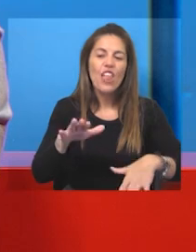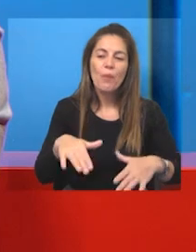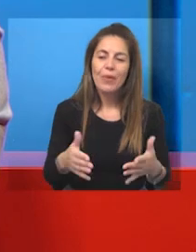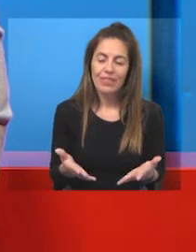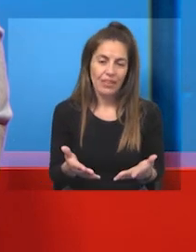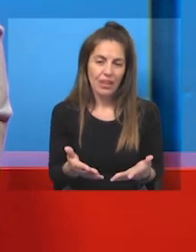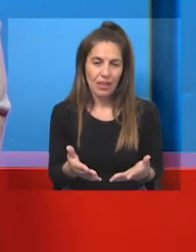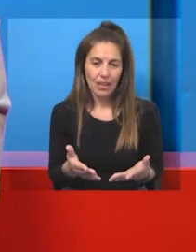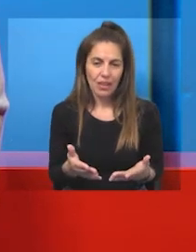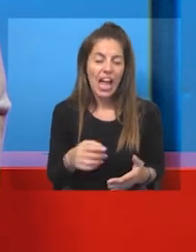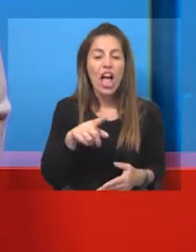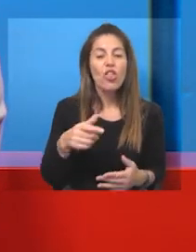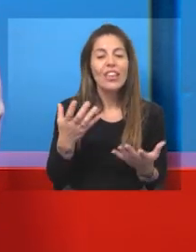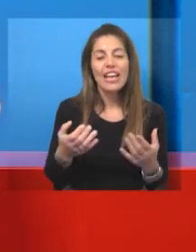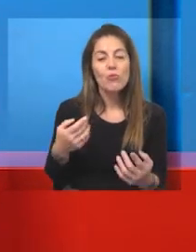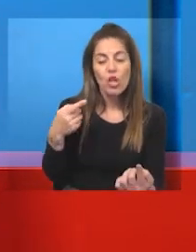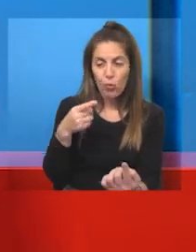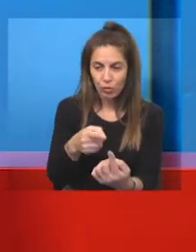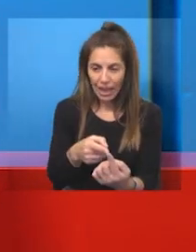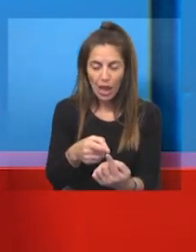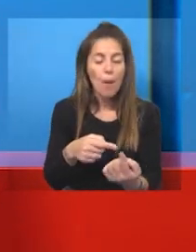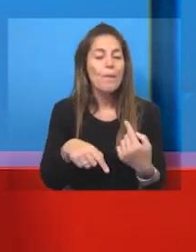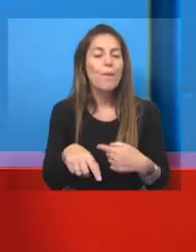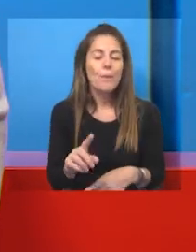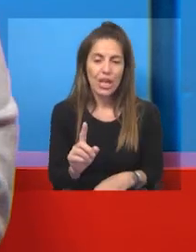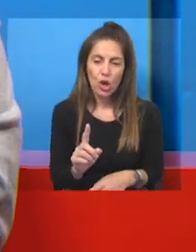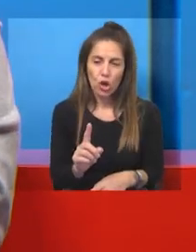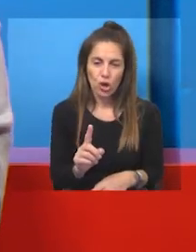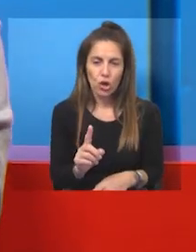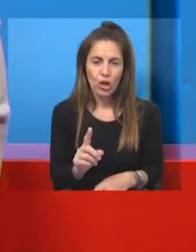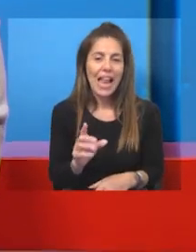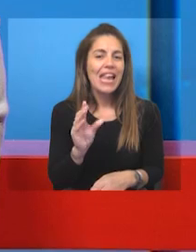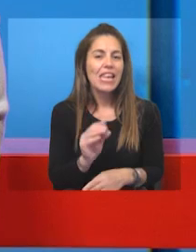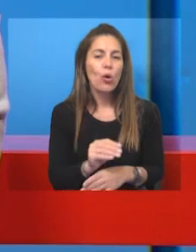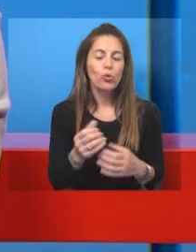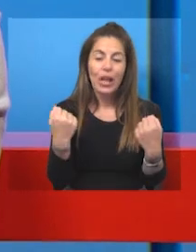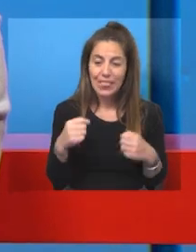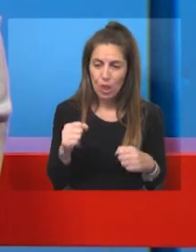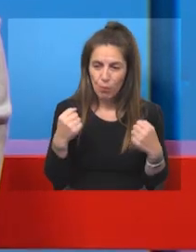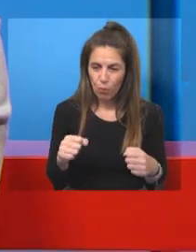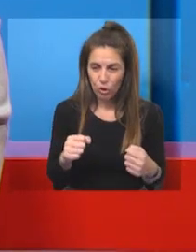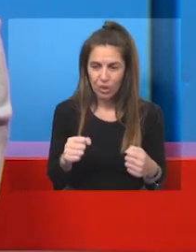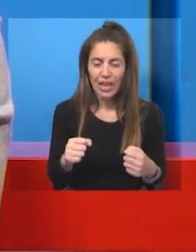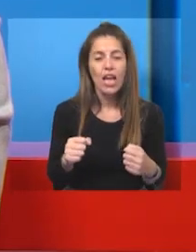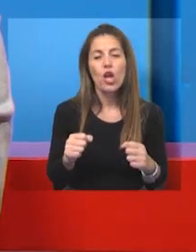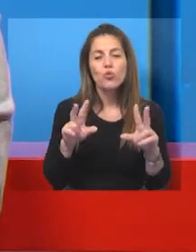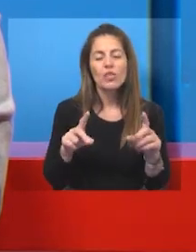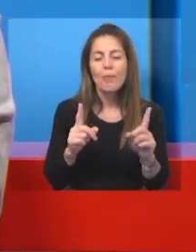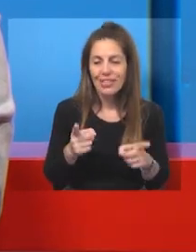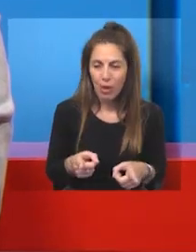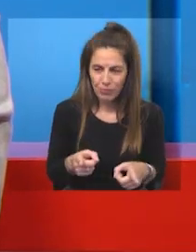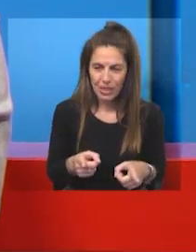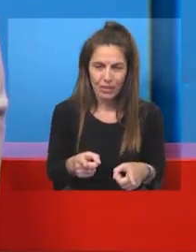eh Hacia dónde queremos apuntar pero a ver la cultura del deporte es una cuestión también